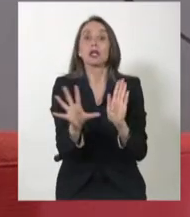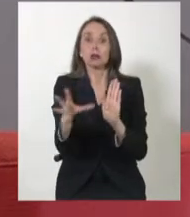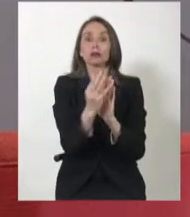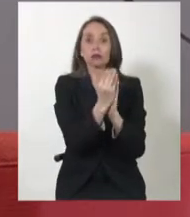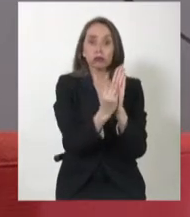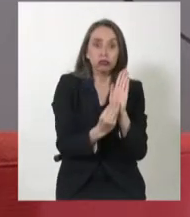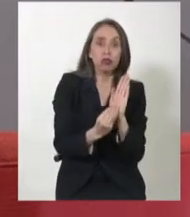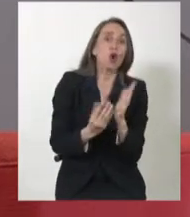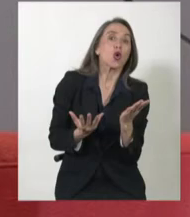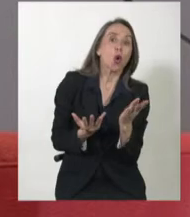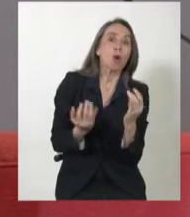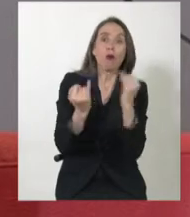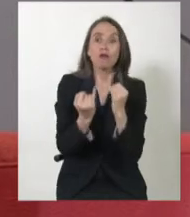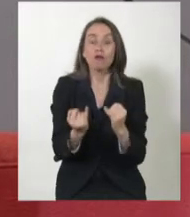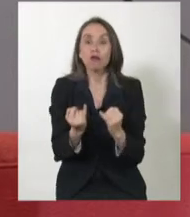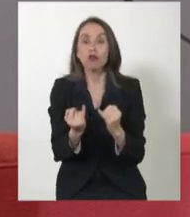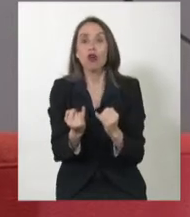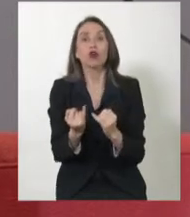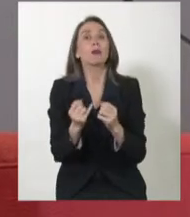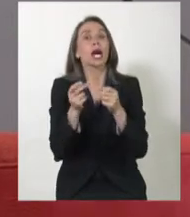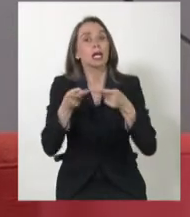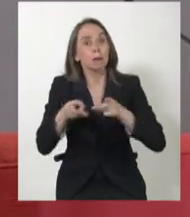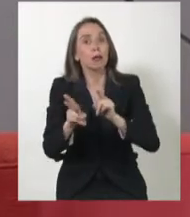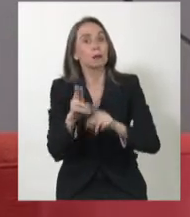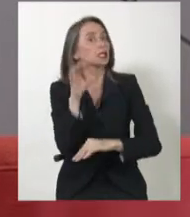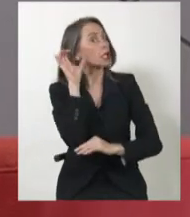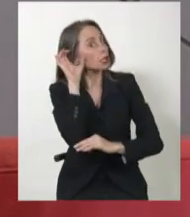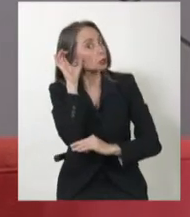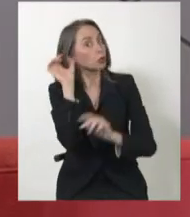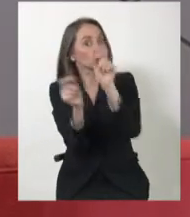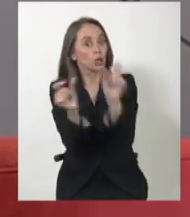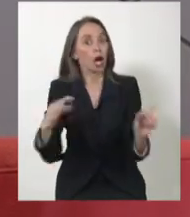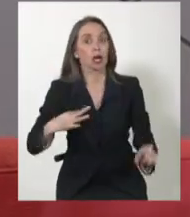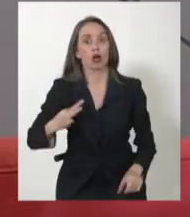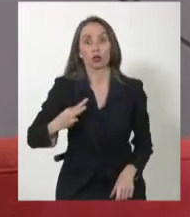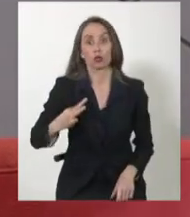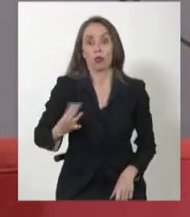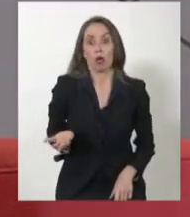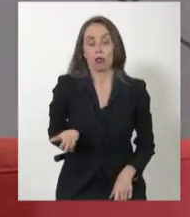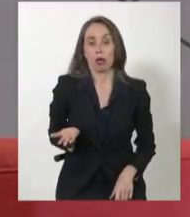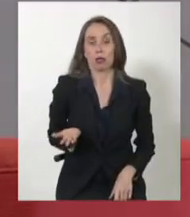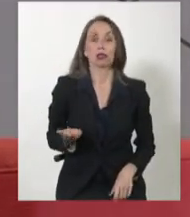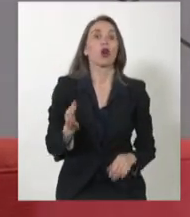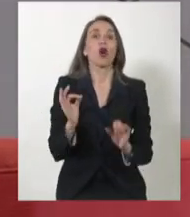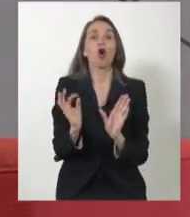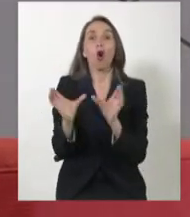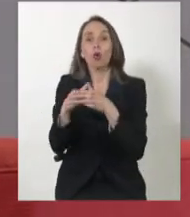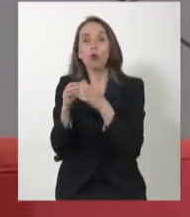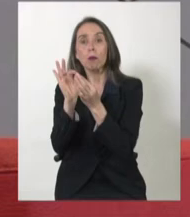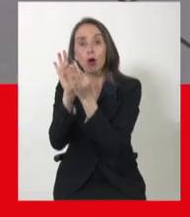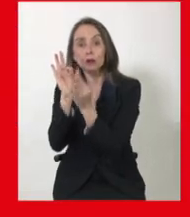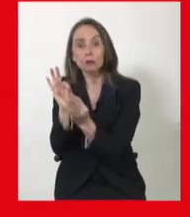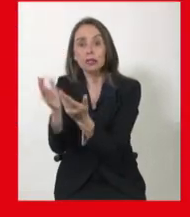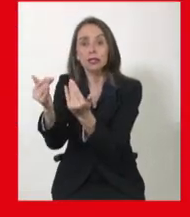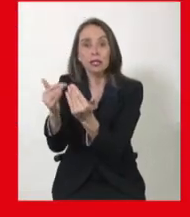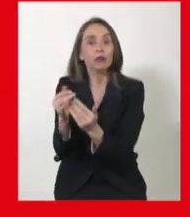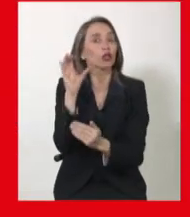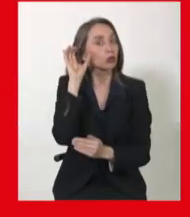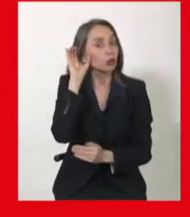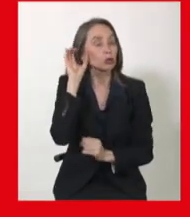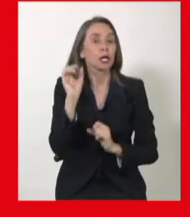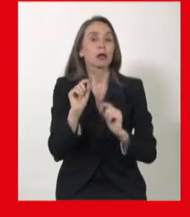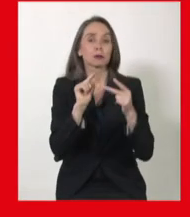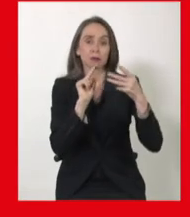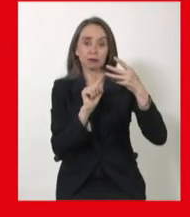que permitan oír a la ciudadanía, o sea, audiencias que podría ser para grupos específicos. La